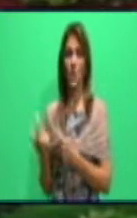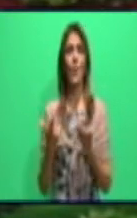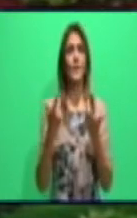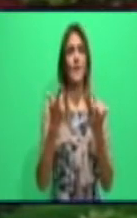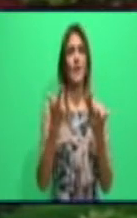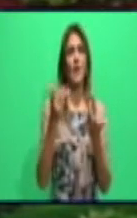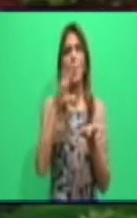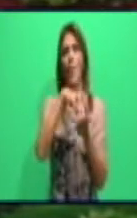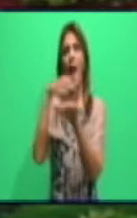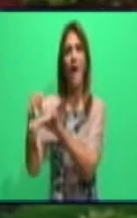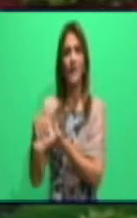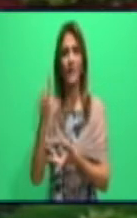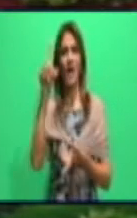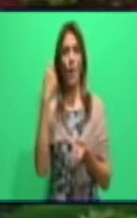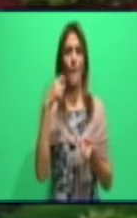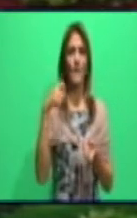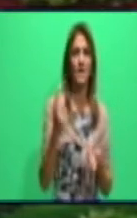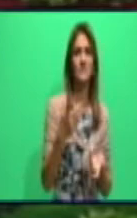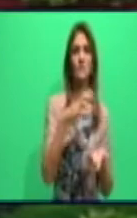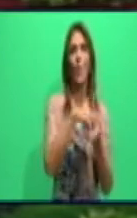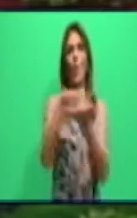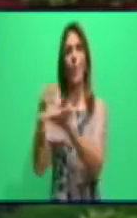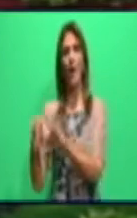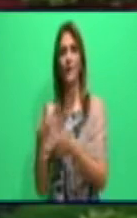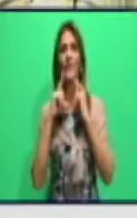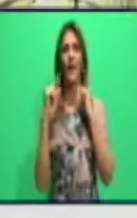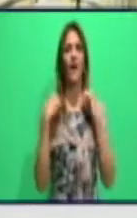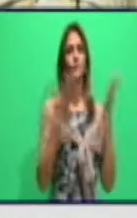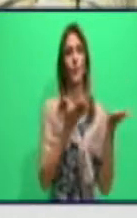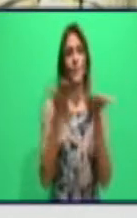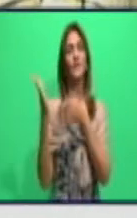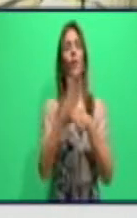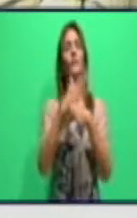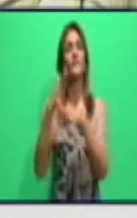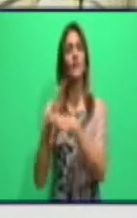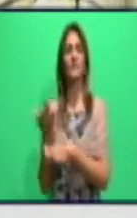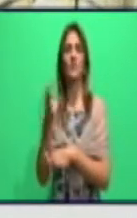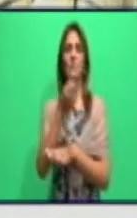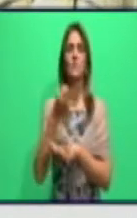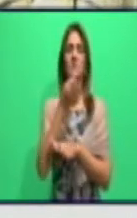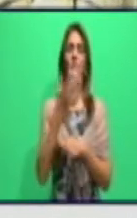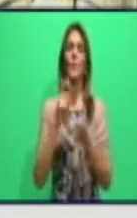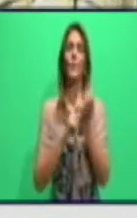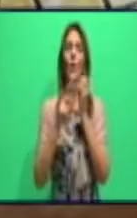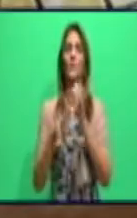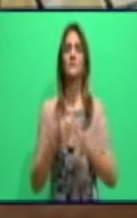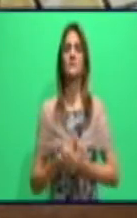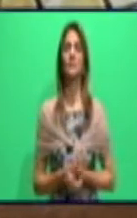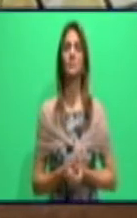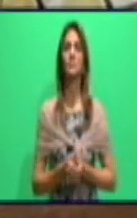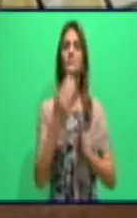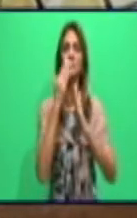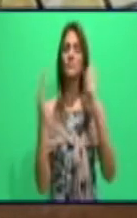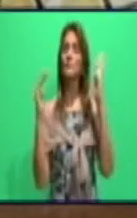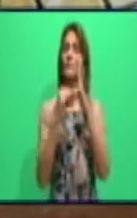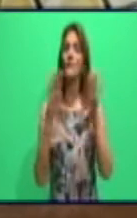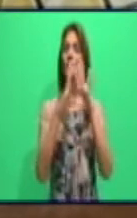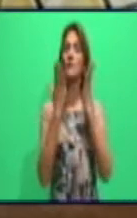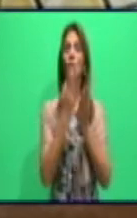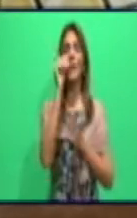gastronomía en los diferentes municipios de la provincia héctor buenas tardes y buenas tardes a todos los presentes en el estudio